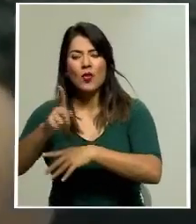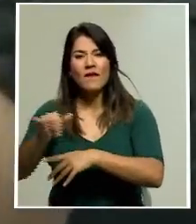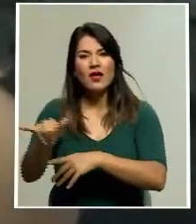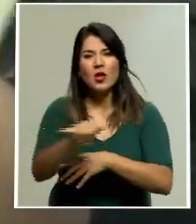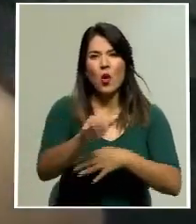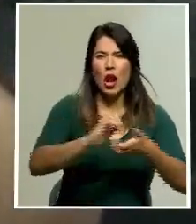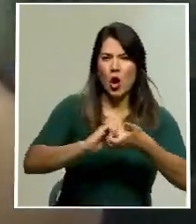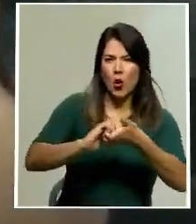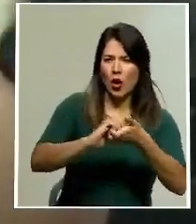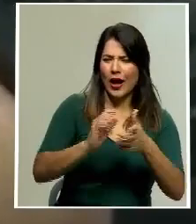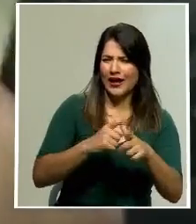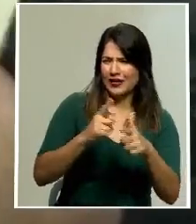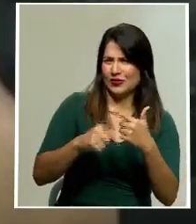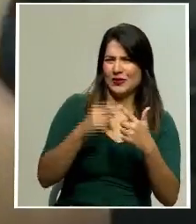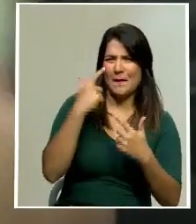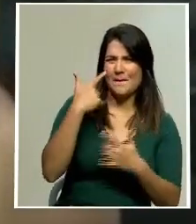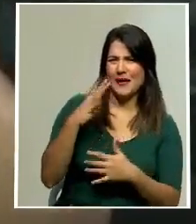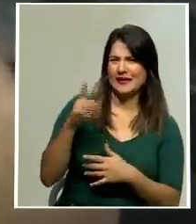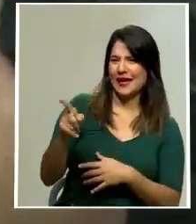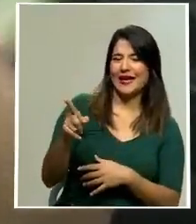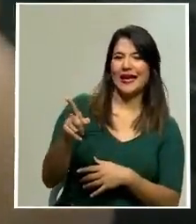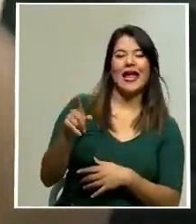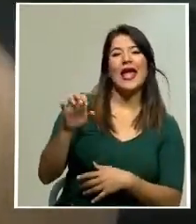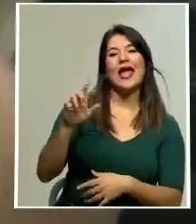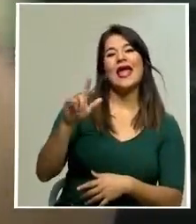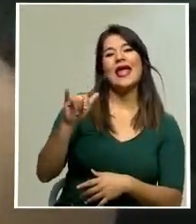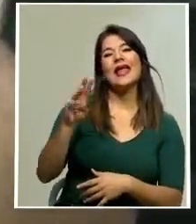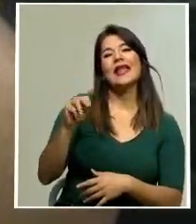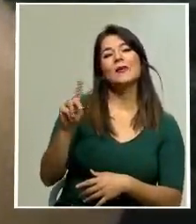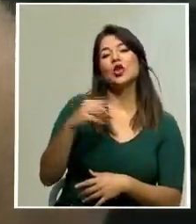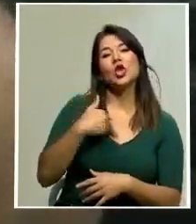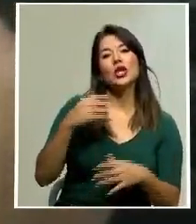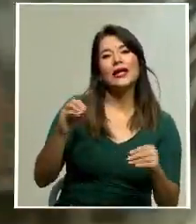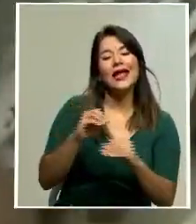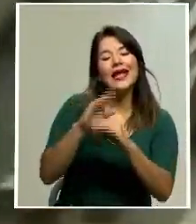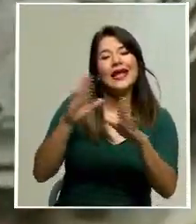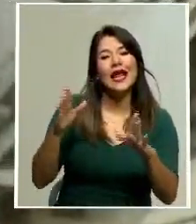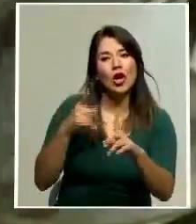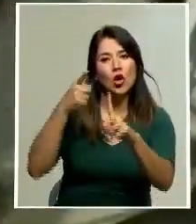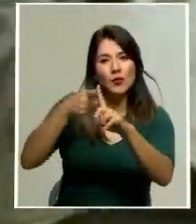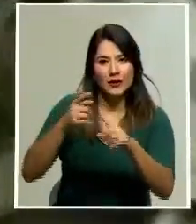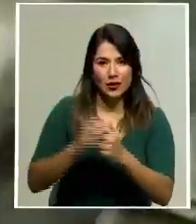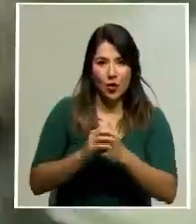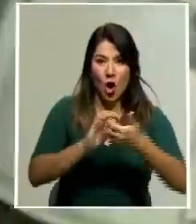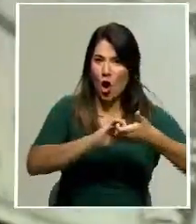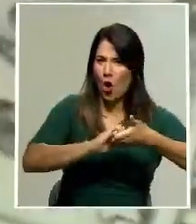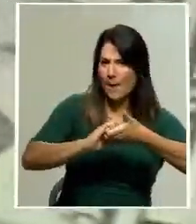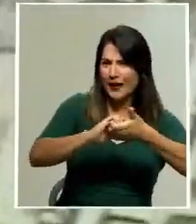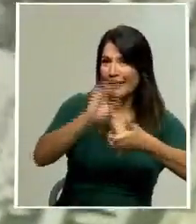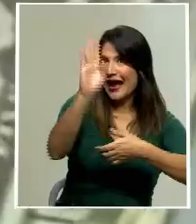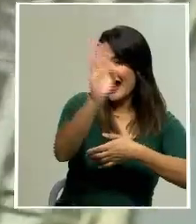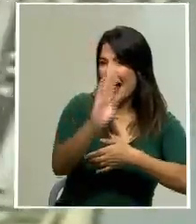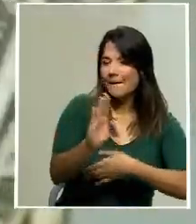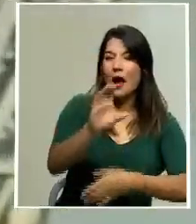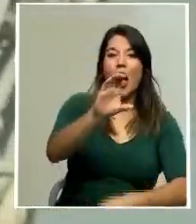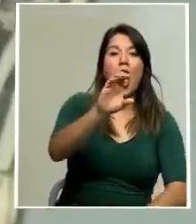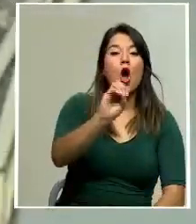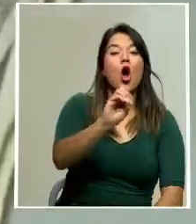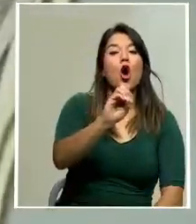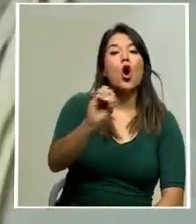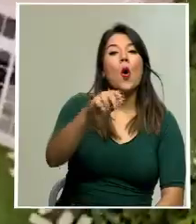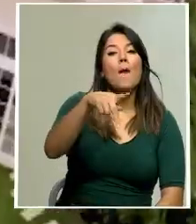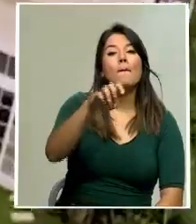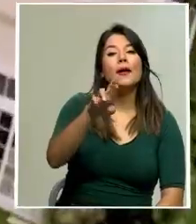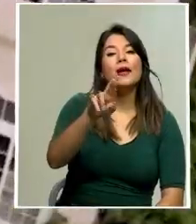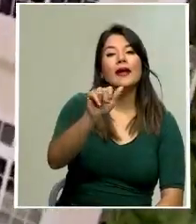no tiene claro cuál es el propósito de una cooperativa en la vida cotidiana del ciudadano. Una cooperativa no es como un banco. Es ponerle impuestos a las